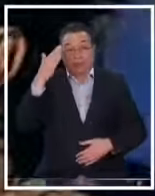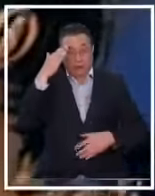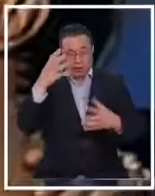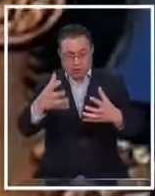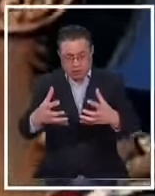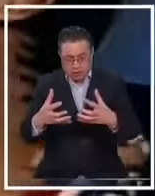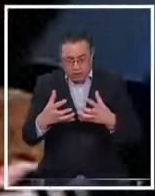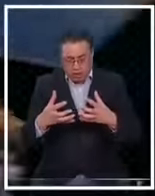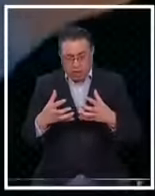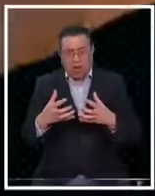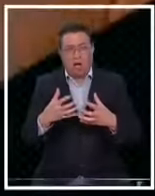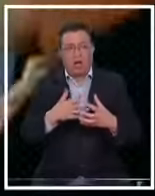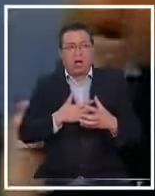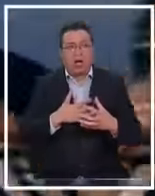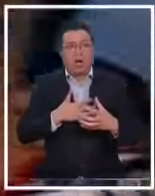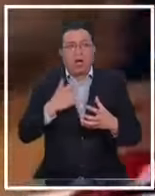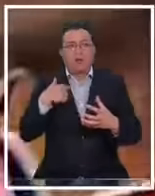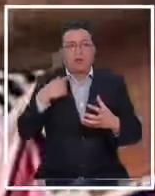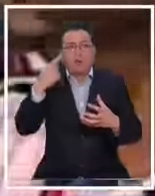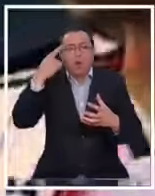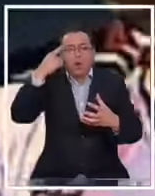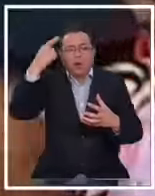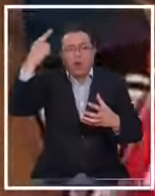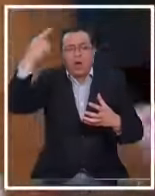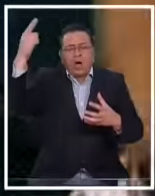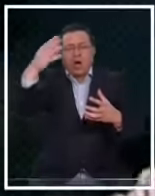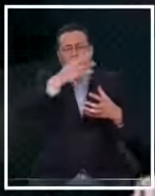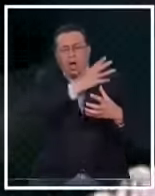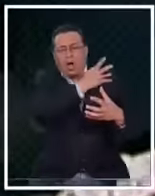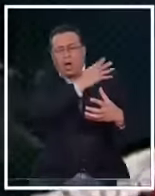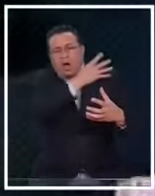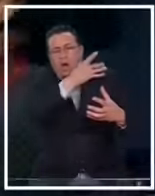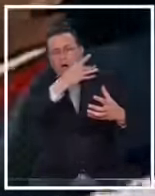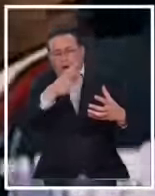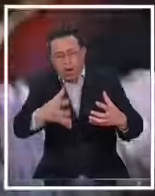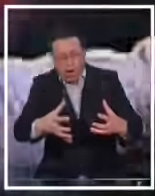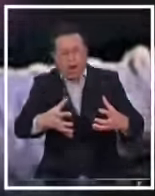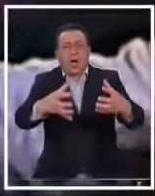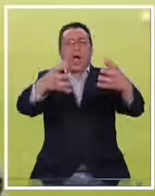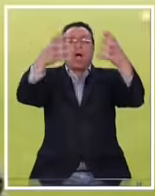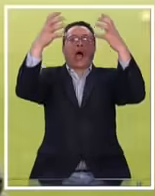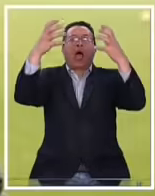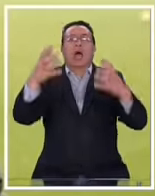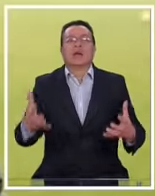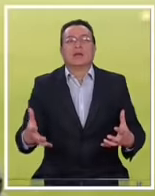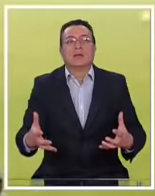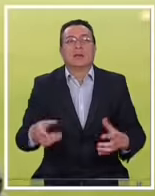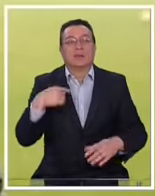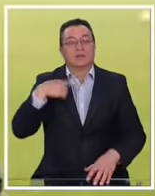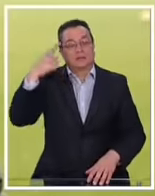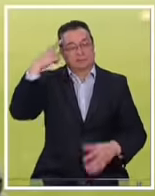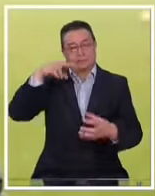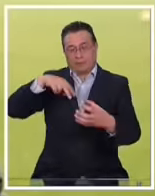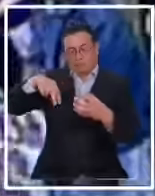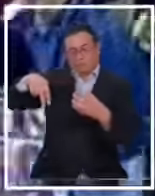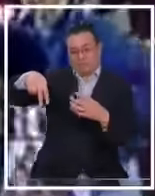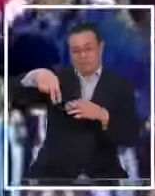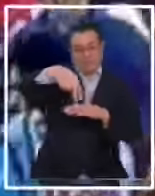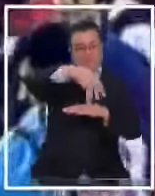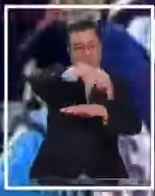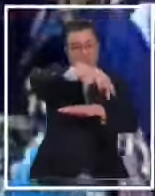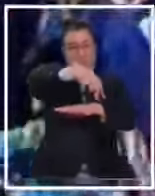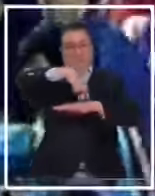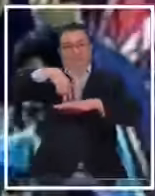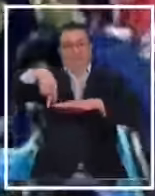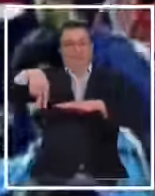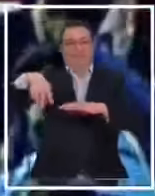decía, ¿cuánto soñamos con alguna vez con este momento? Coronándolo con esa vuelta olímpica que,